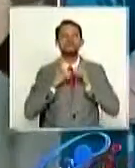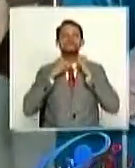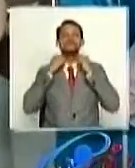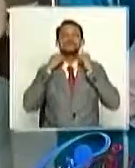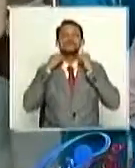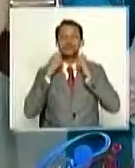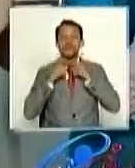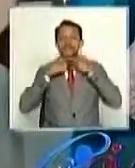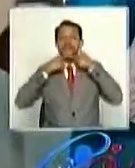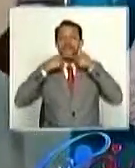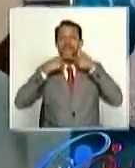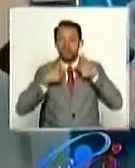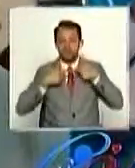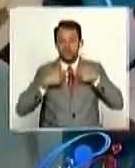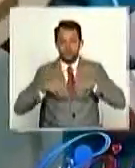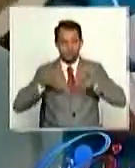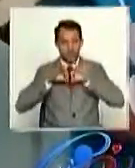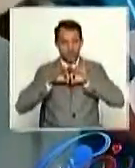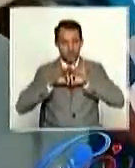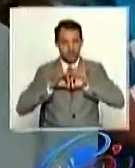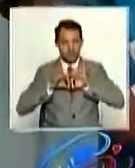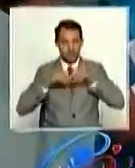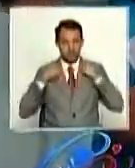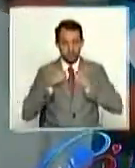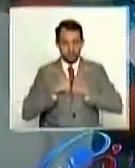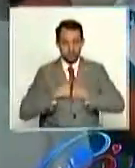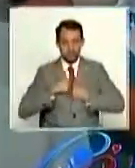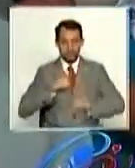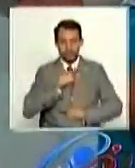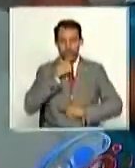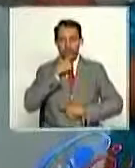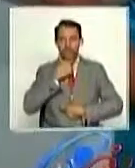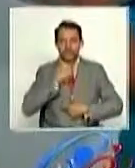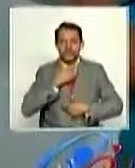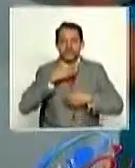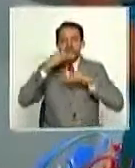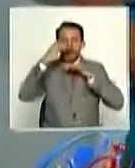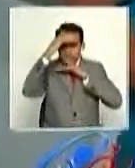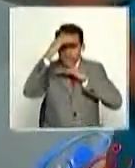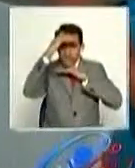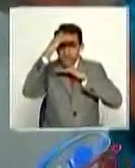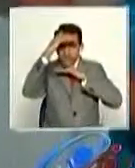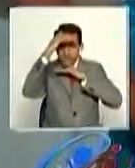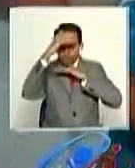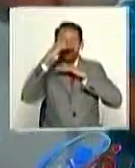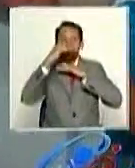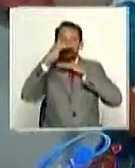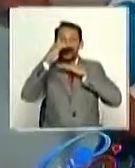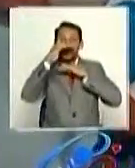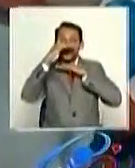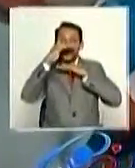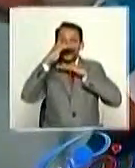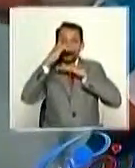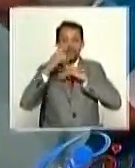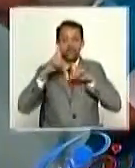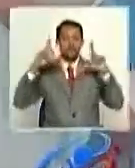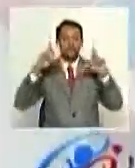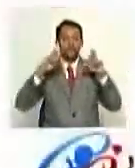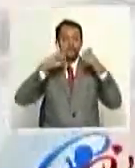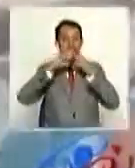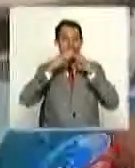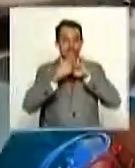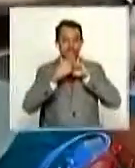del cuello tenemos un aditamento que nos va a proteger